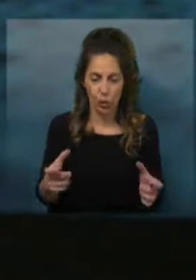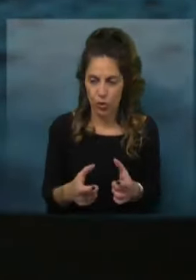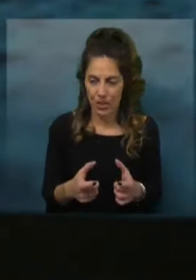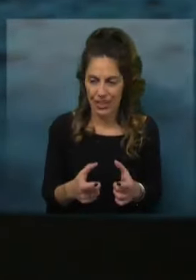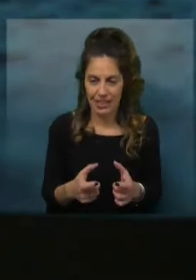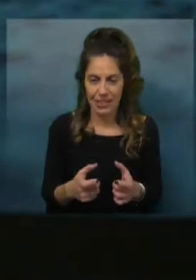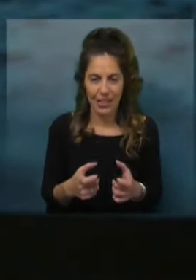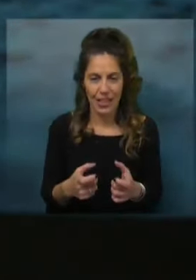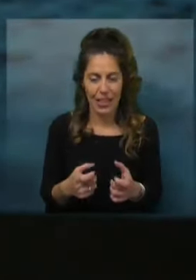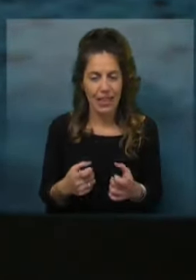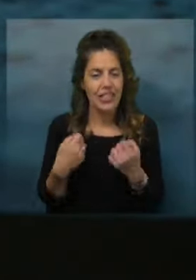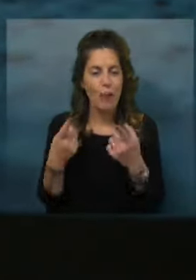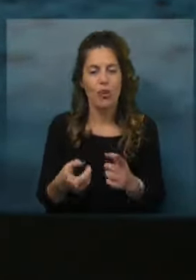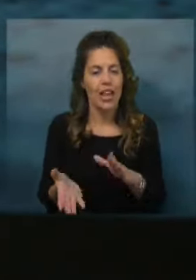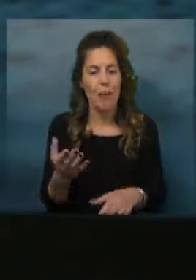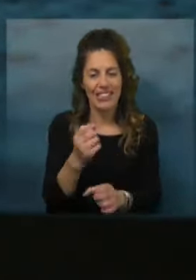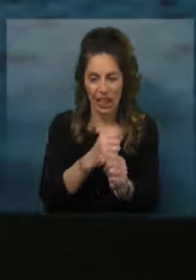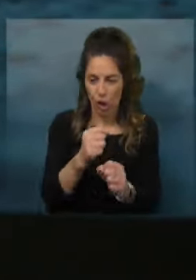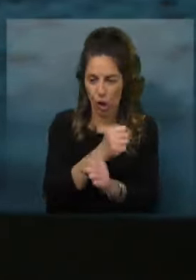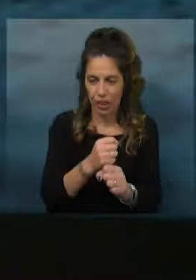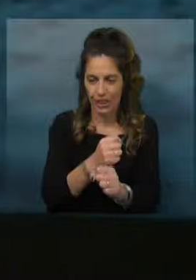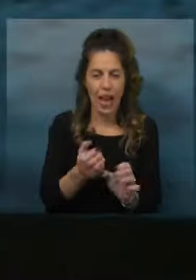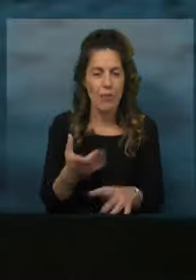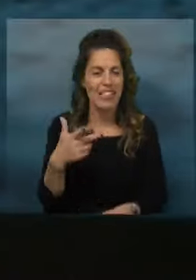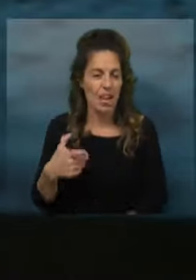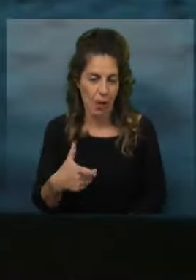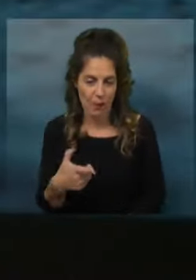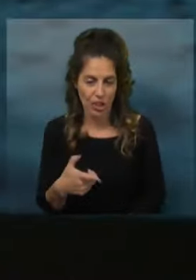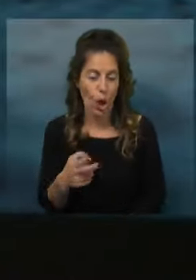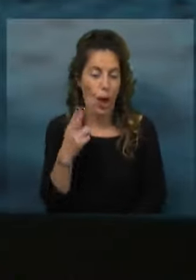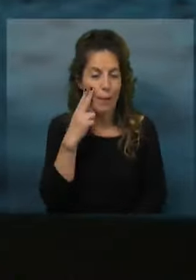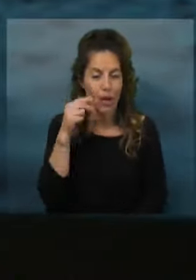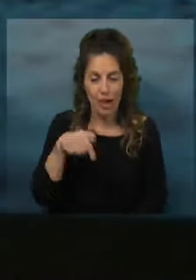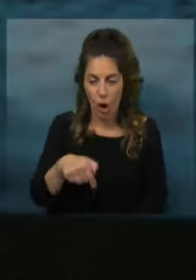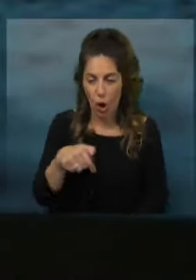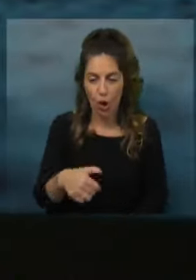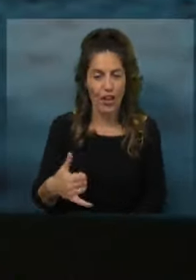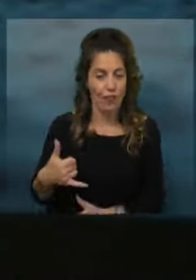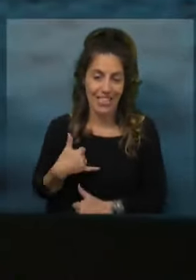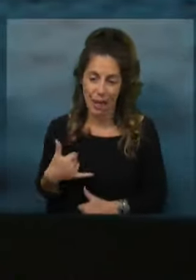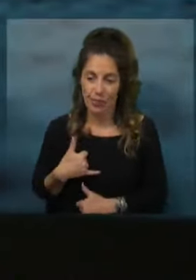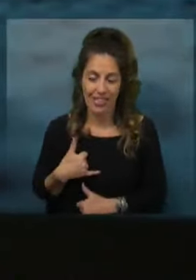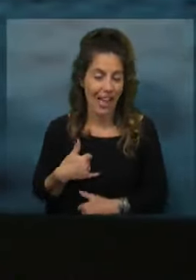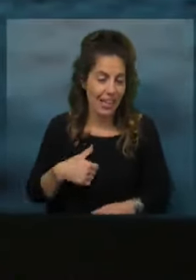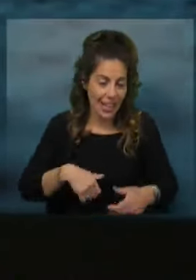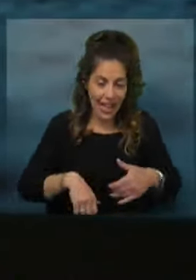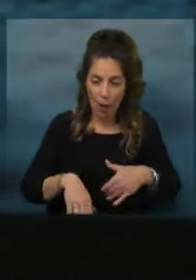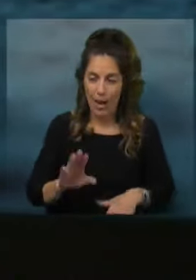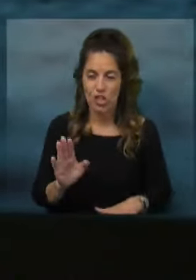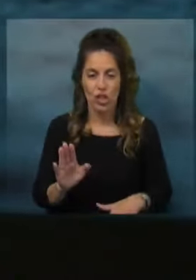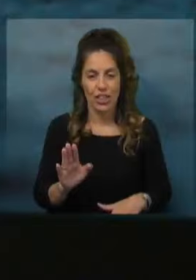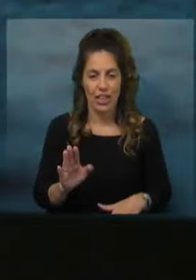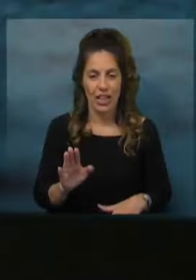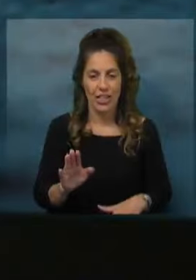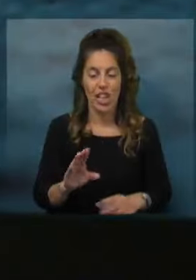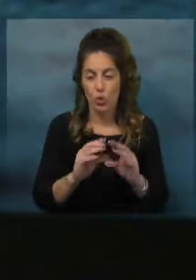apostar a tener mucho más tecnología y más armamento el problema que hoy tieneen las fuerzas armadas es que gran parte de